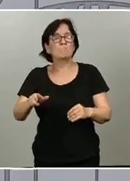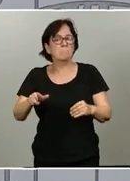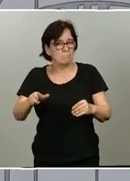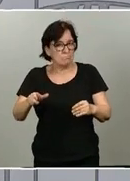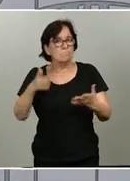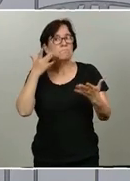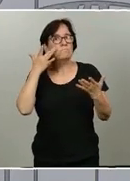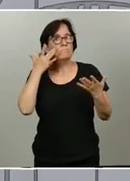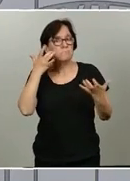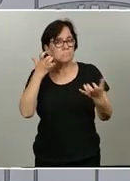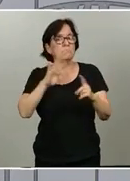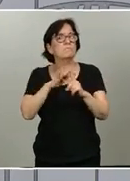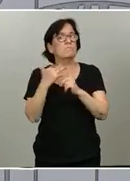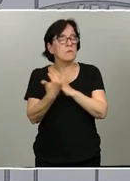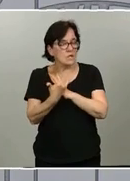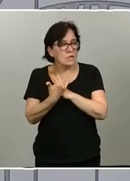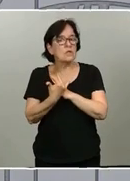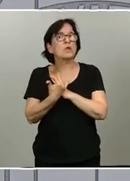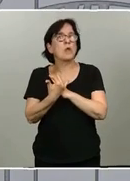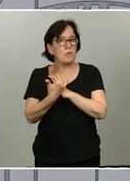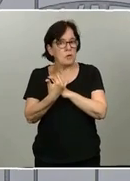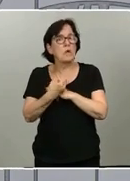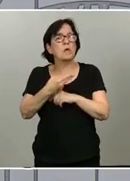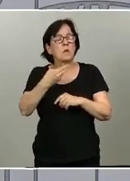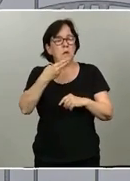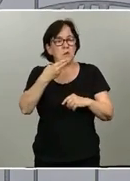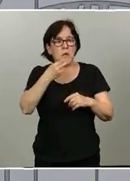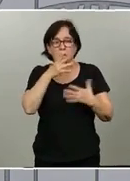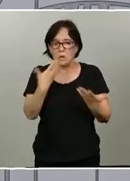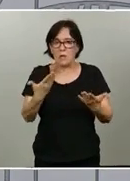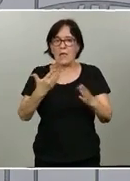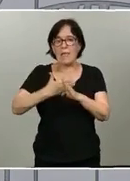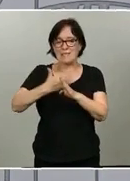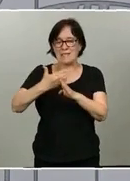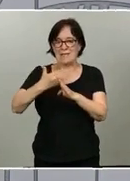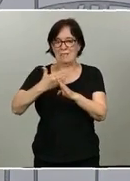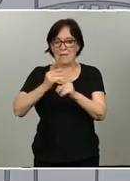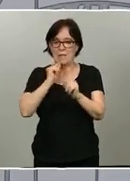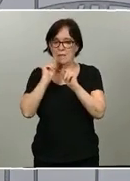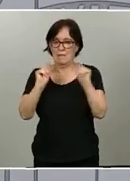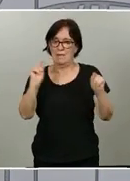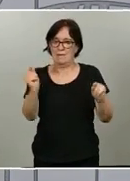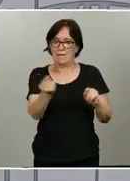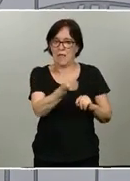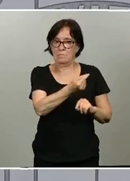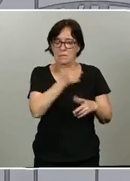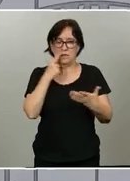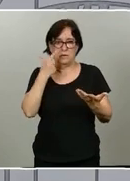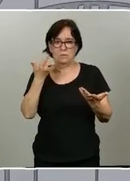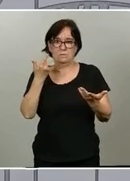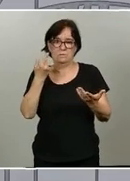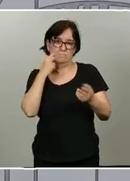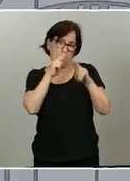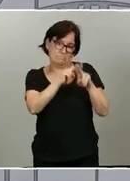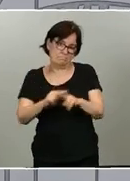muy interesante en cuanto al nivel de transmisión que ahora mismo estamos observando en españa son